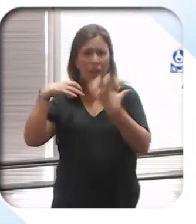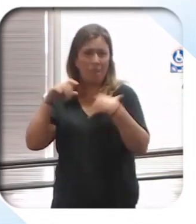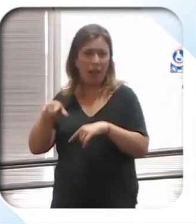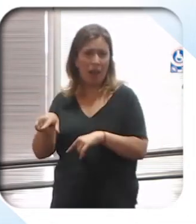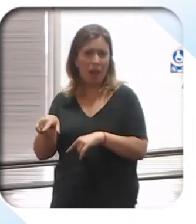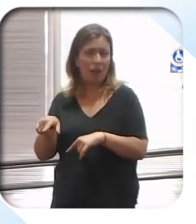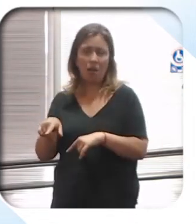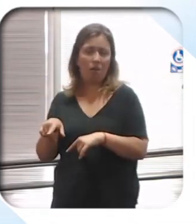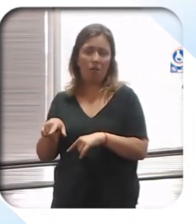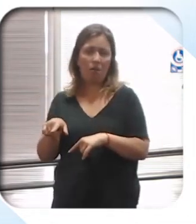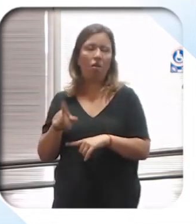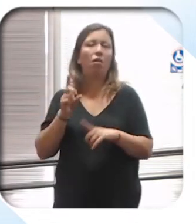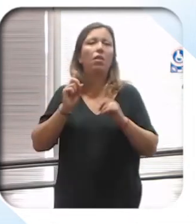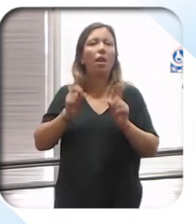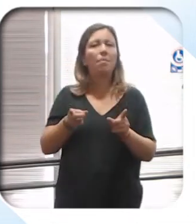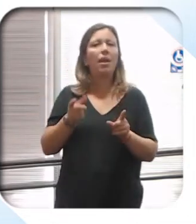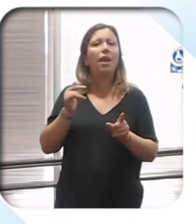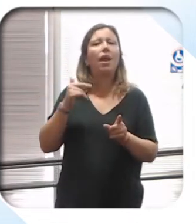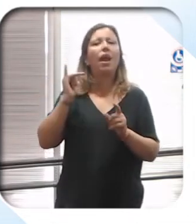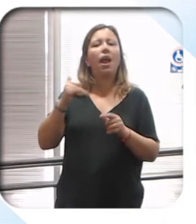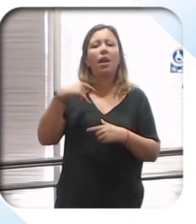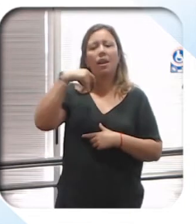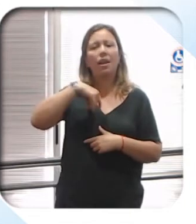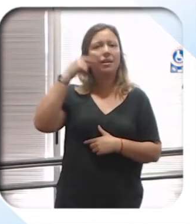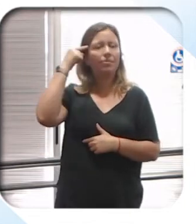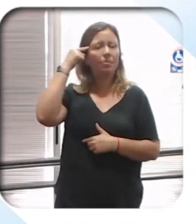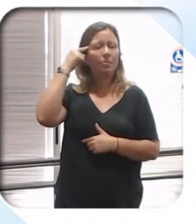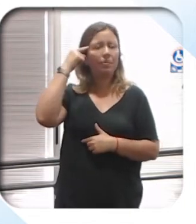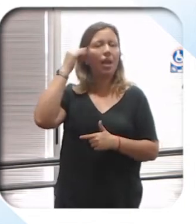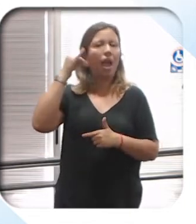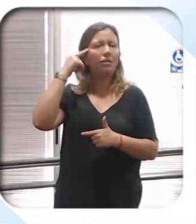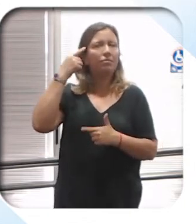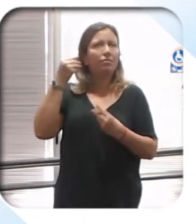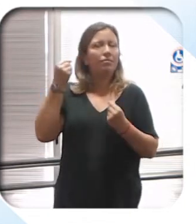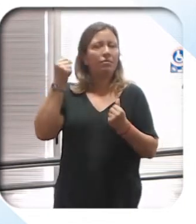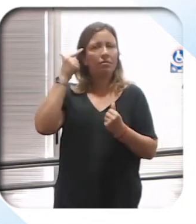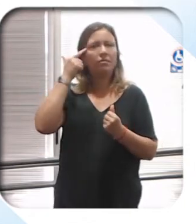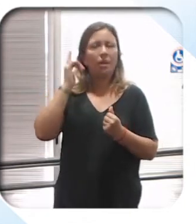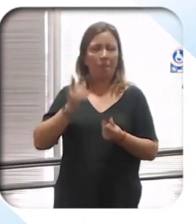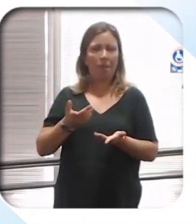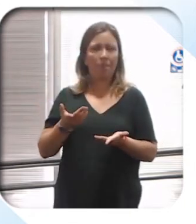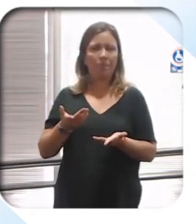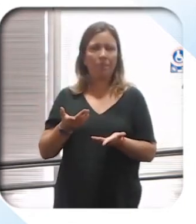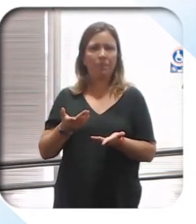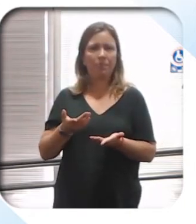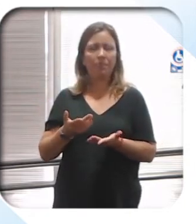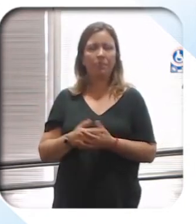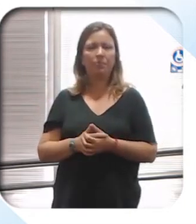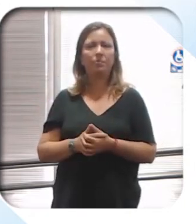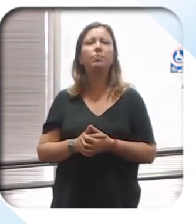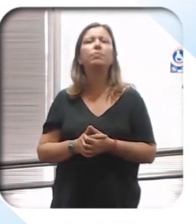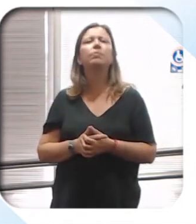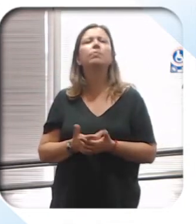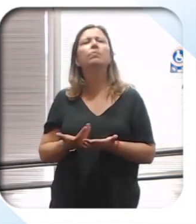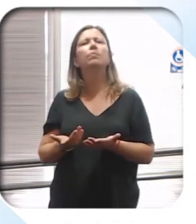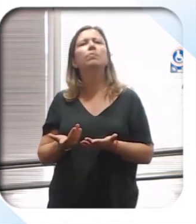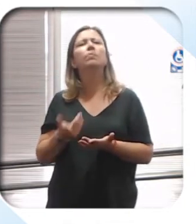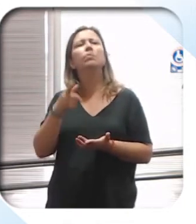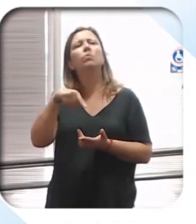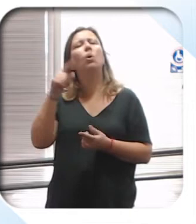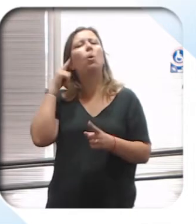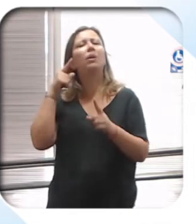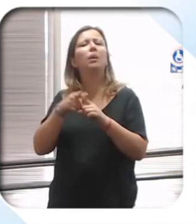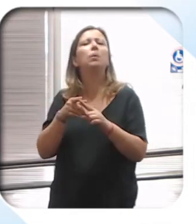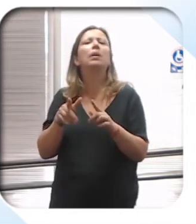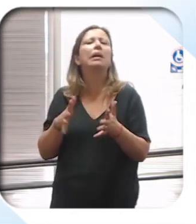Nosotros tenemos además la fuente intelectiva, ¿cierto? Bien. ¿Cuál es su